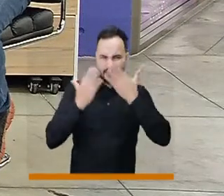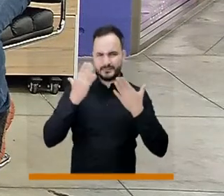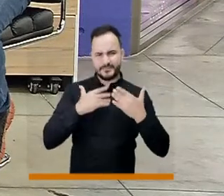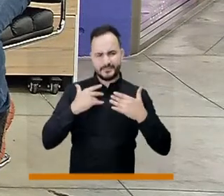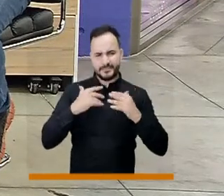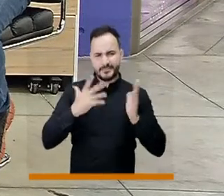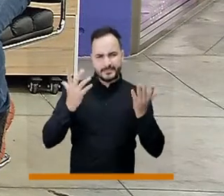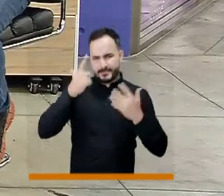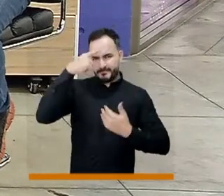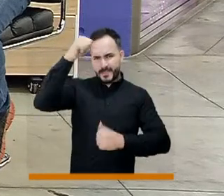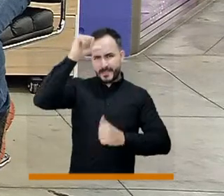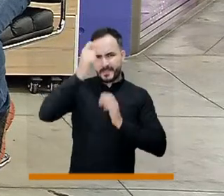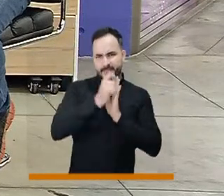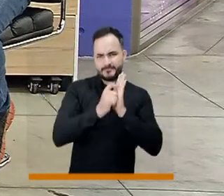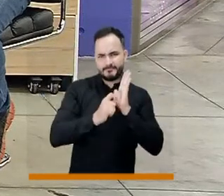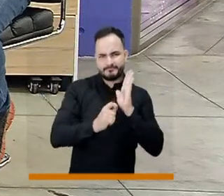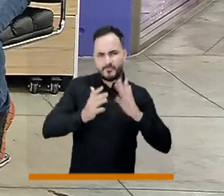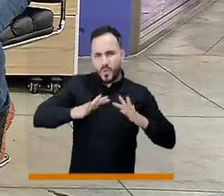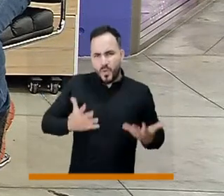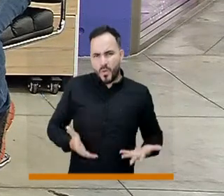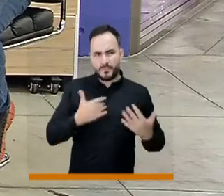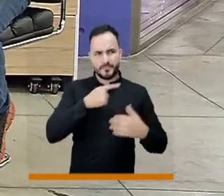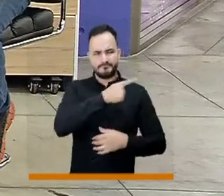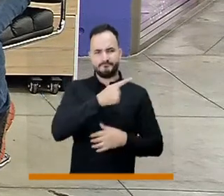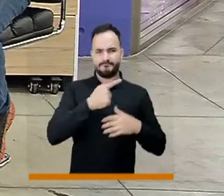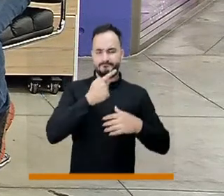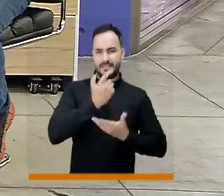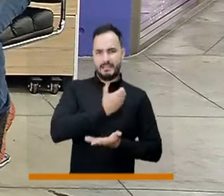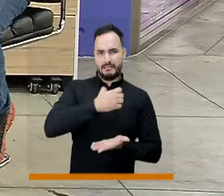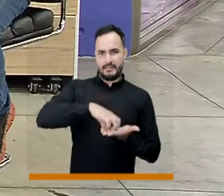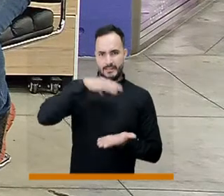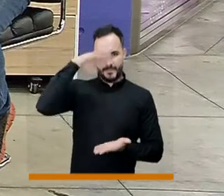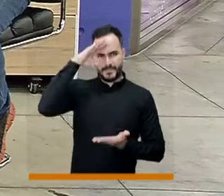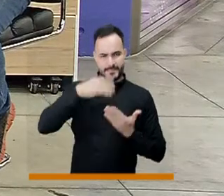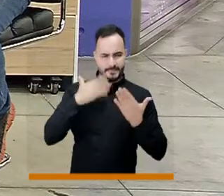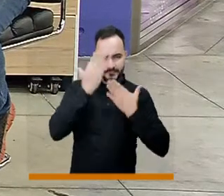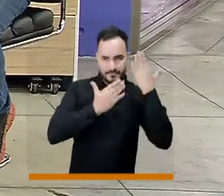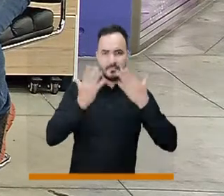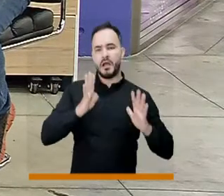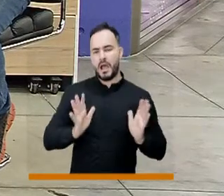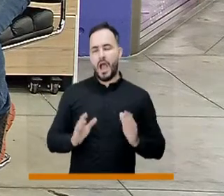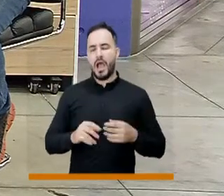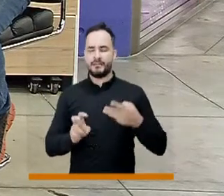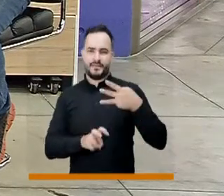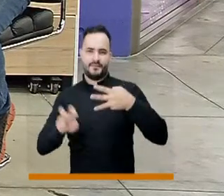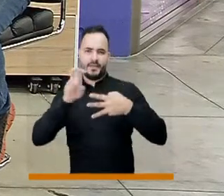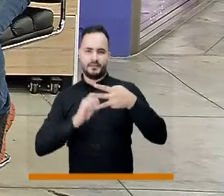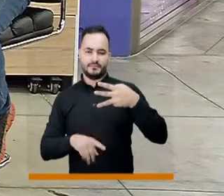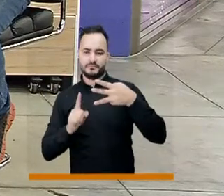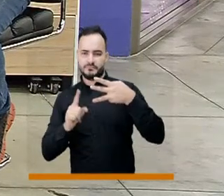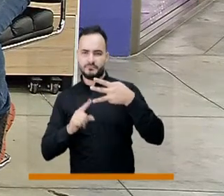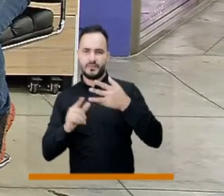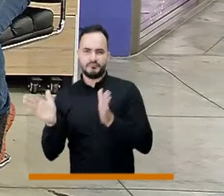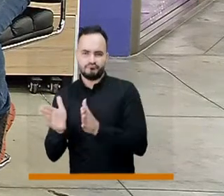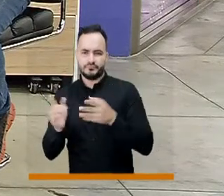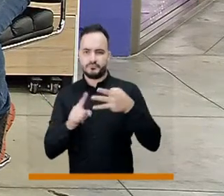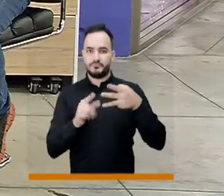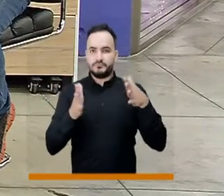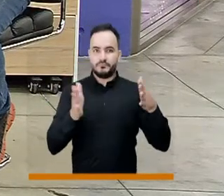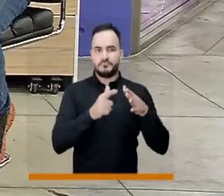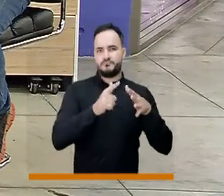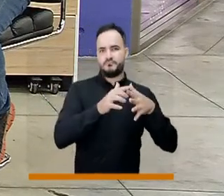acuerdo, eso, de acuerdo a los criterios y a los análisis y a la priorización que se vaya haciendo desde la